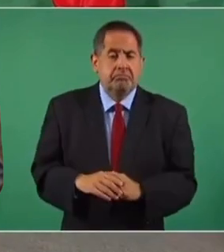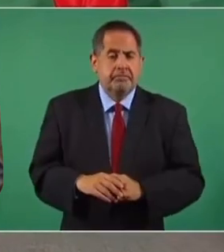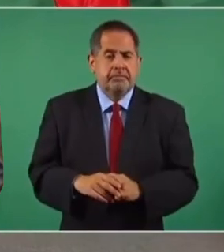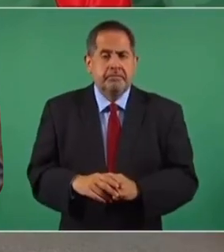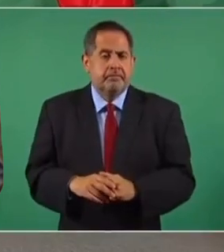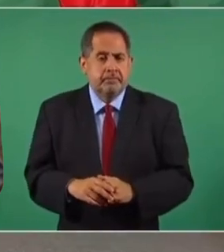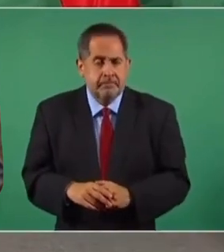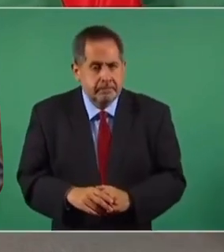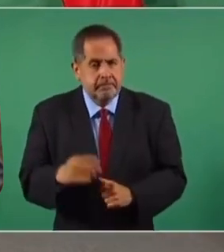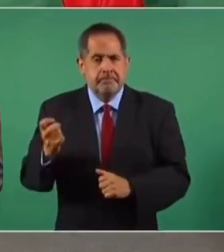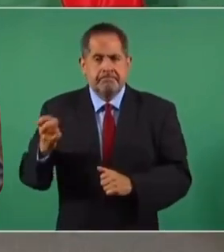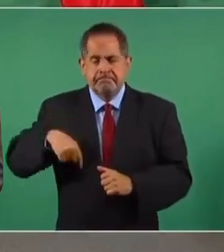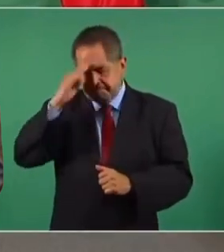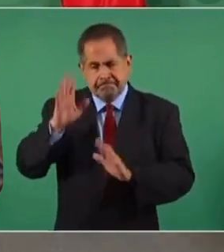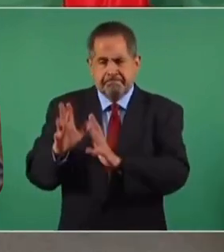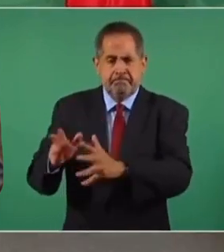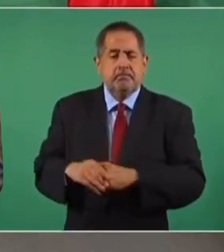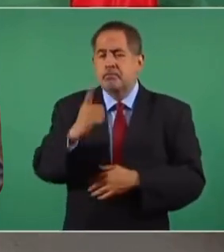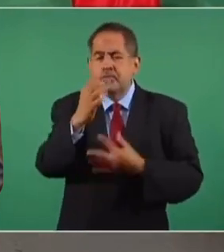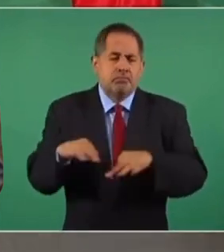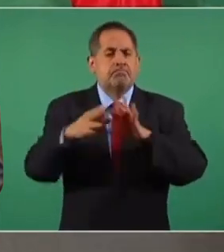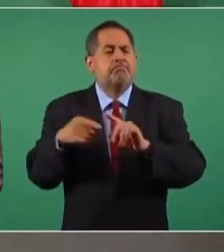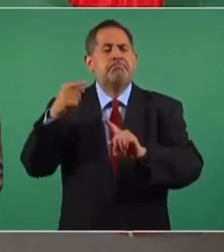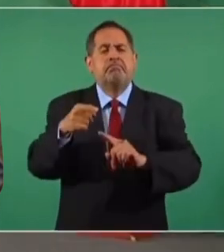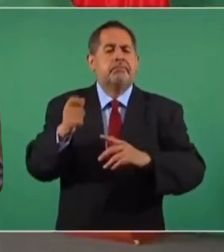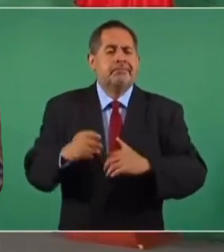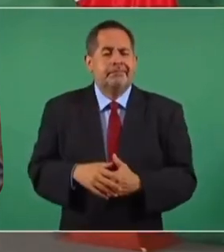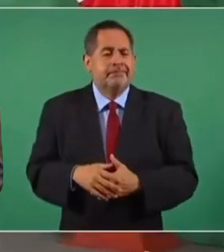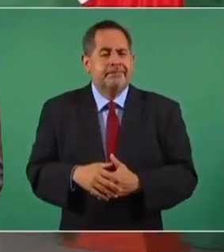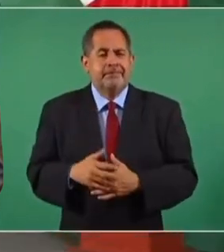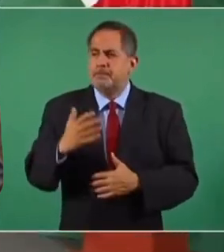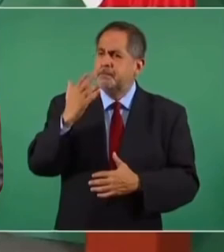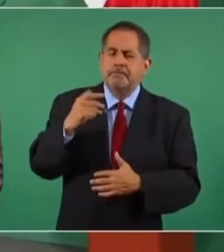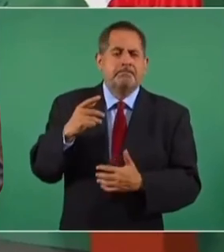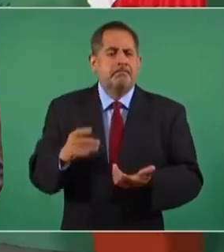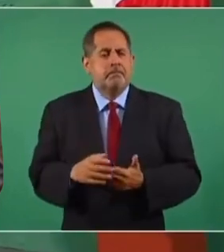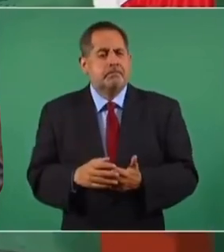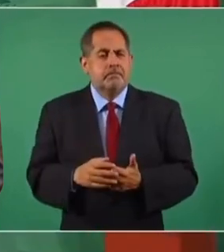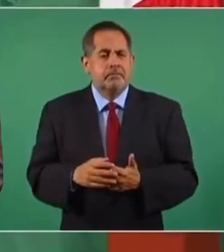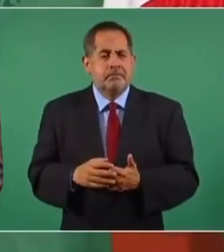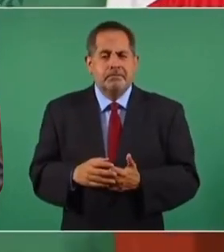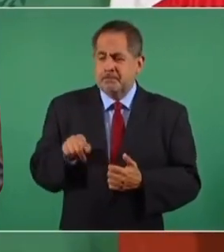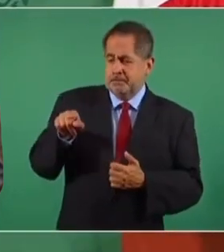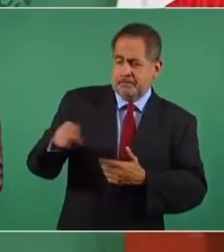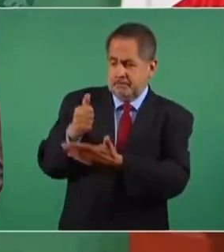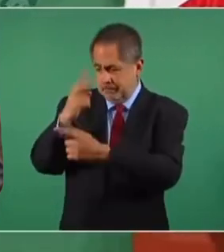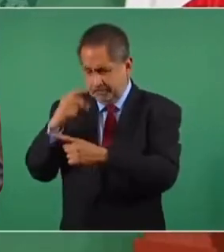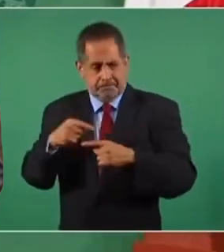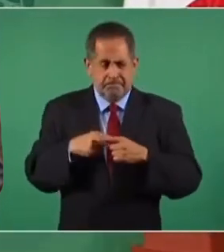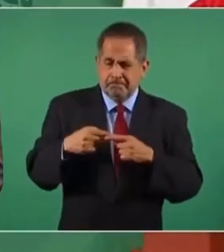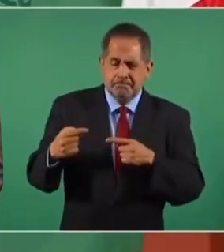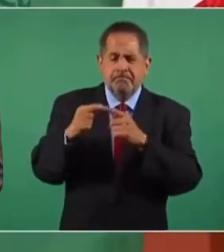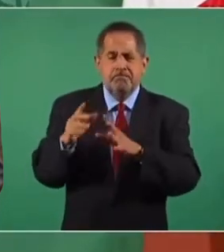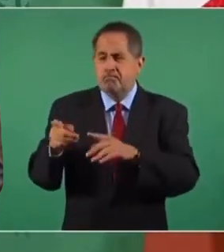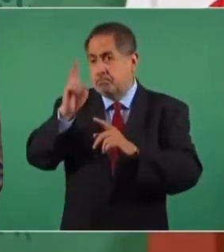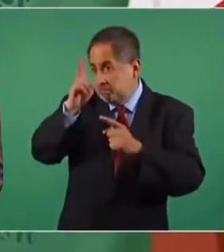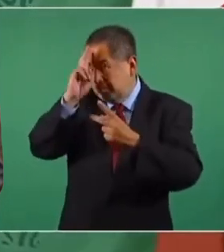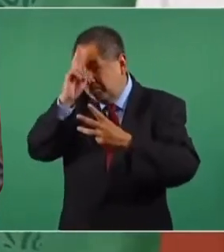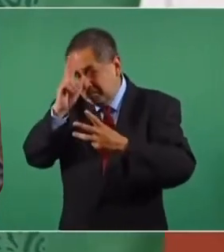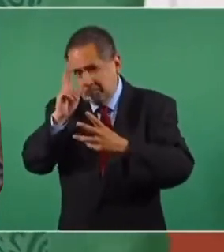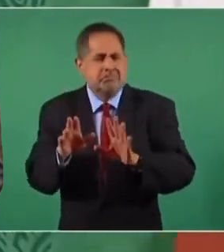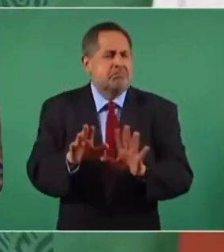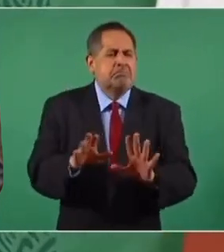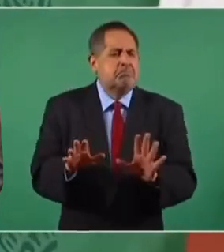que se está llevando a cabo. Lo importante es que no hay tantas restricciones,